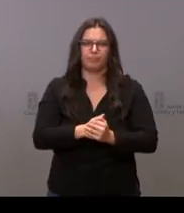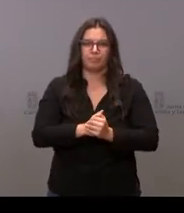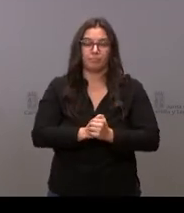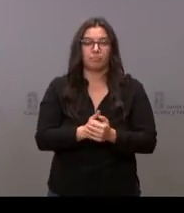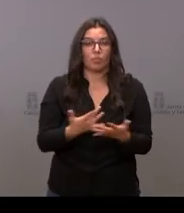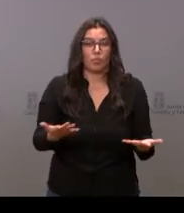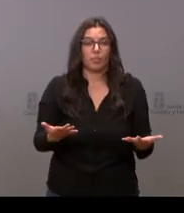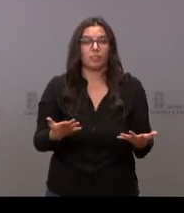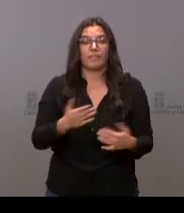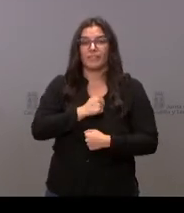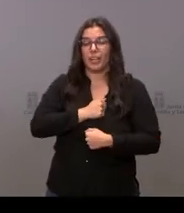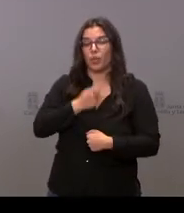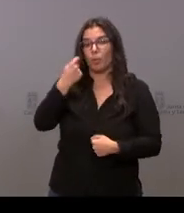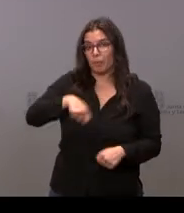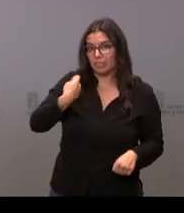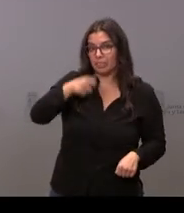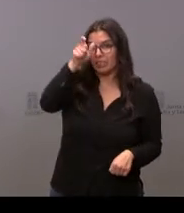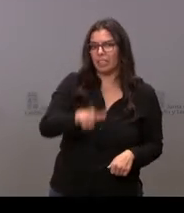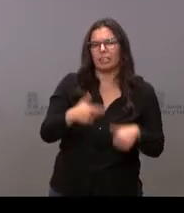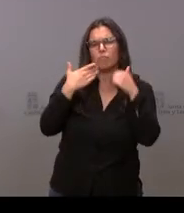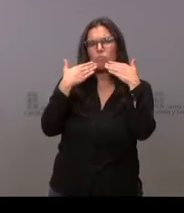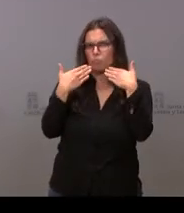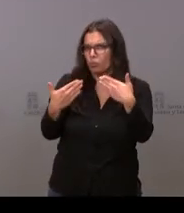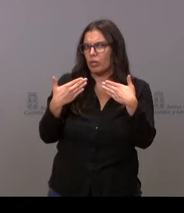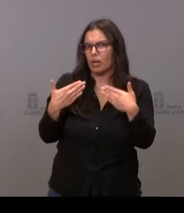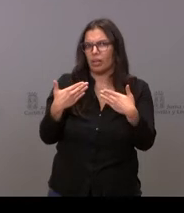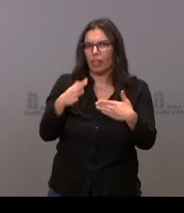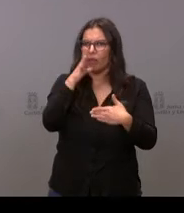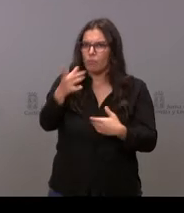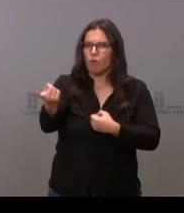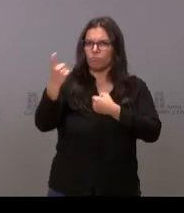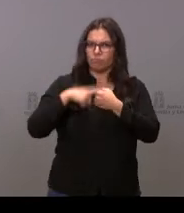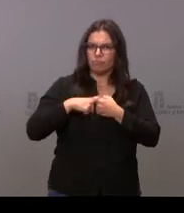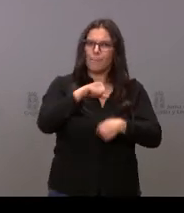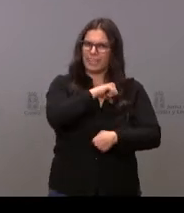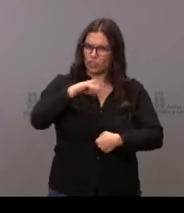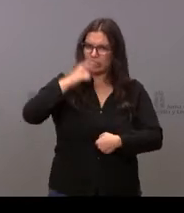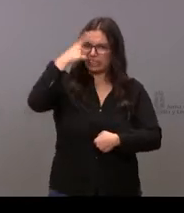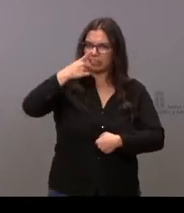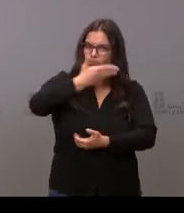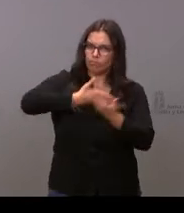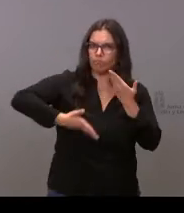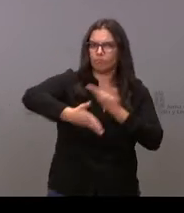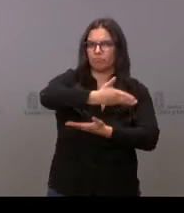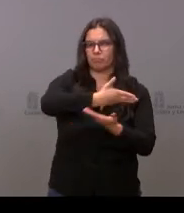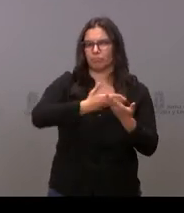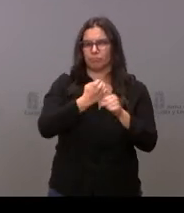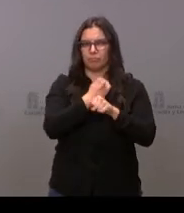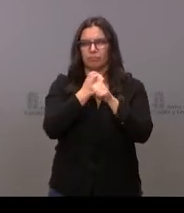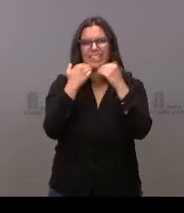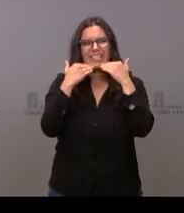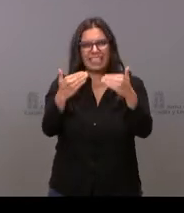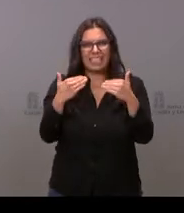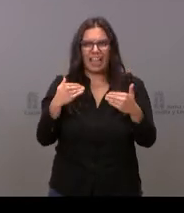tanto querido presidente muchas gracias por tu implicación personal que agradecemos